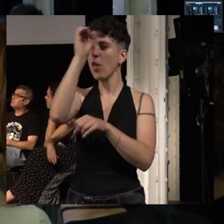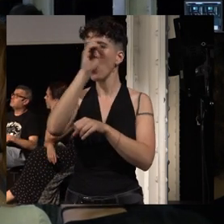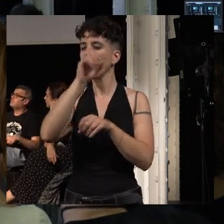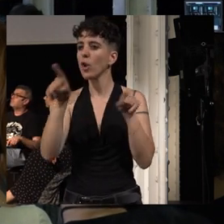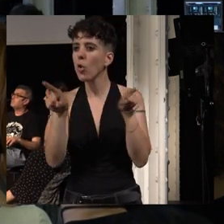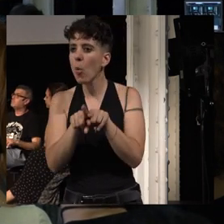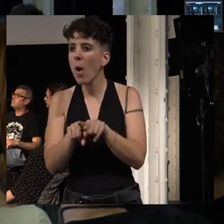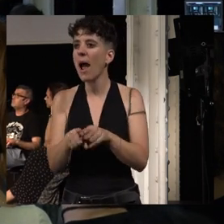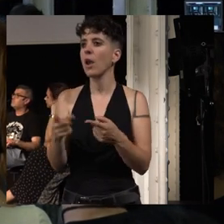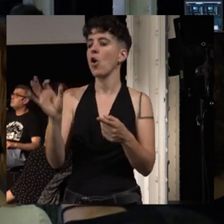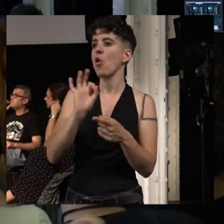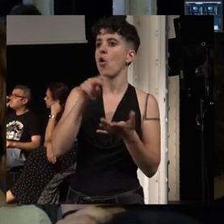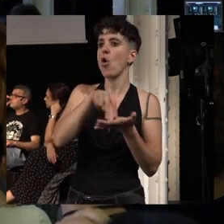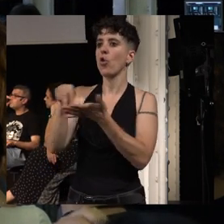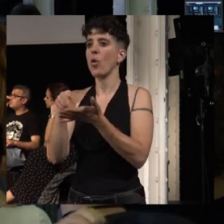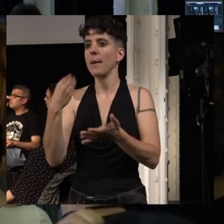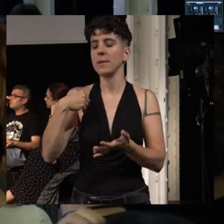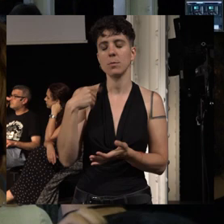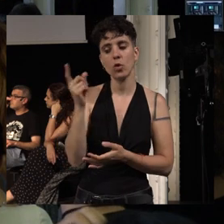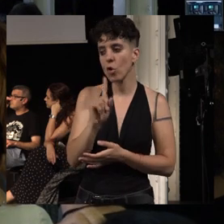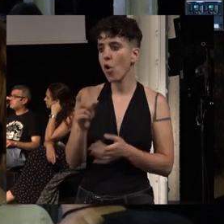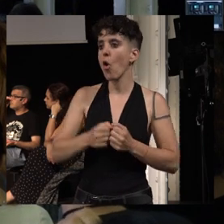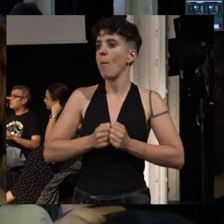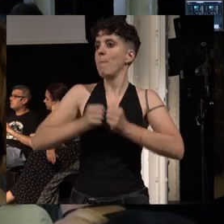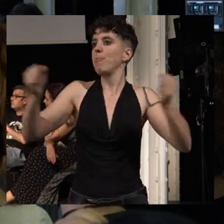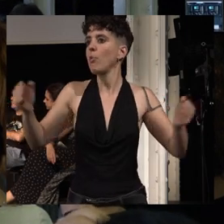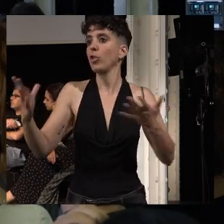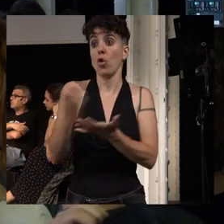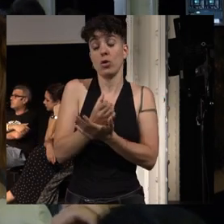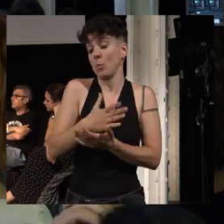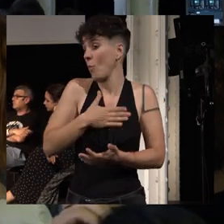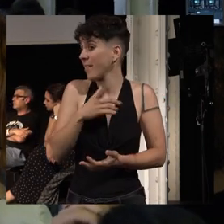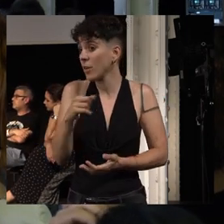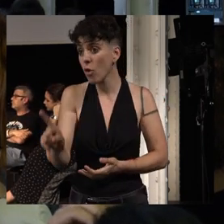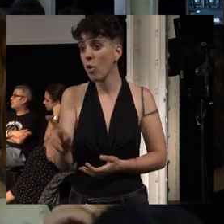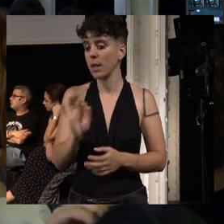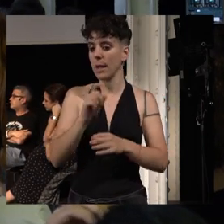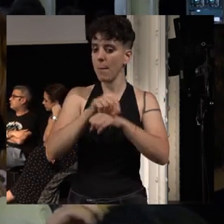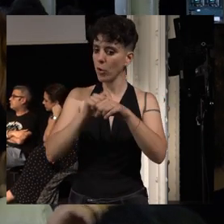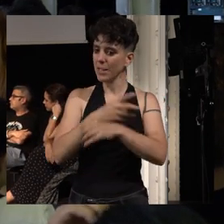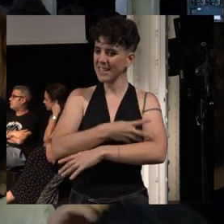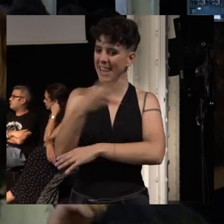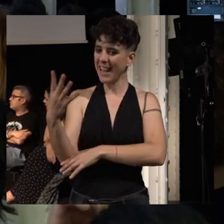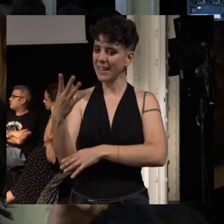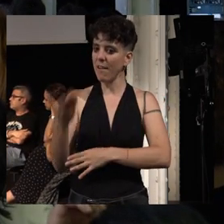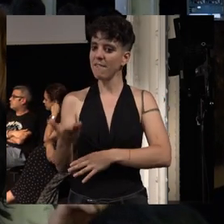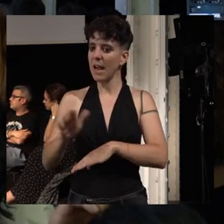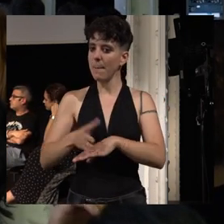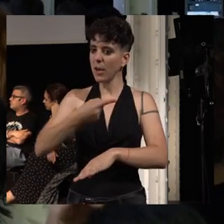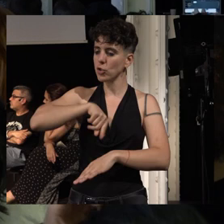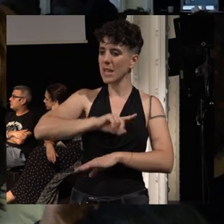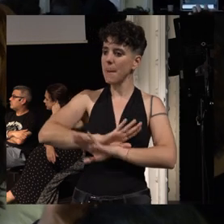mundo ocupa el mismo lugar, no todo el mundo está fuera del armario, ¿no? Pensar que estas políticas LGTB solo nos servirán a